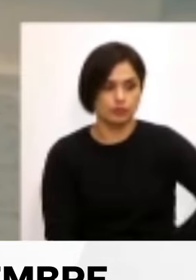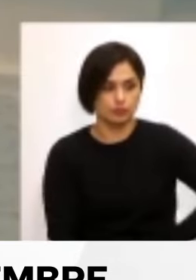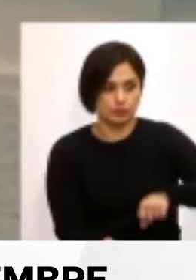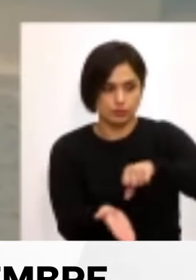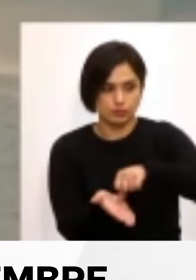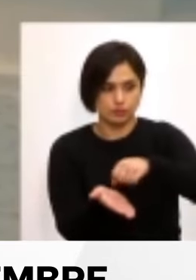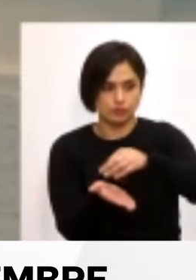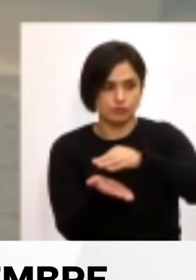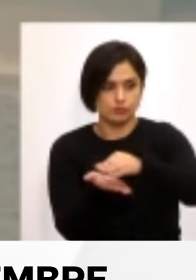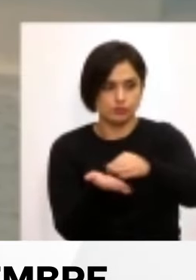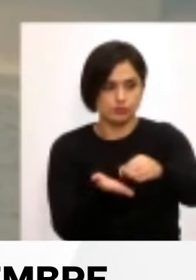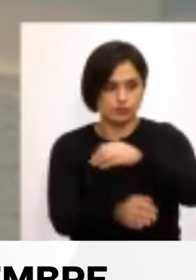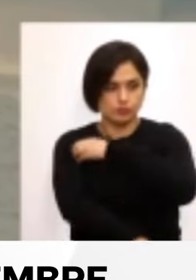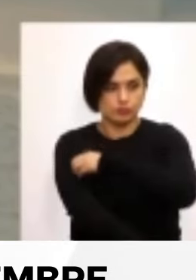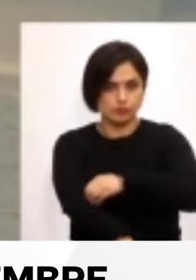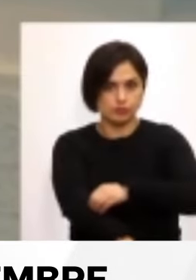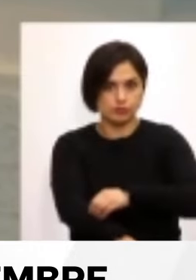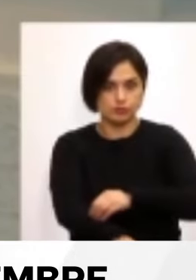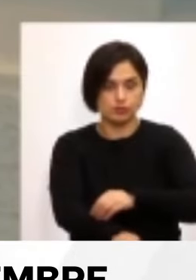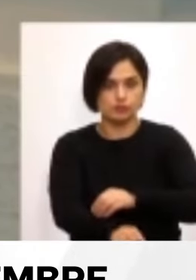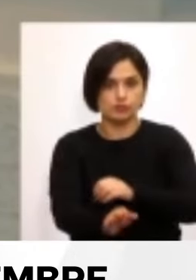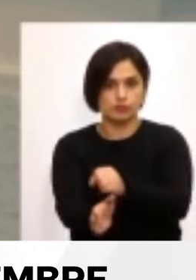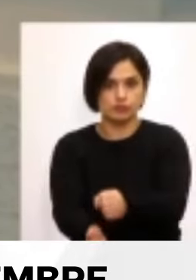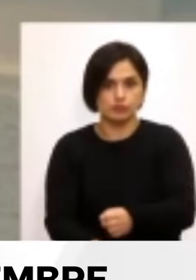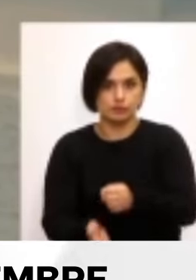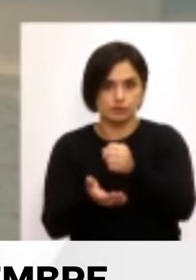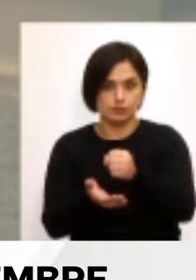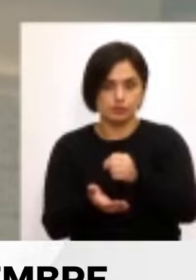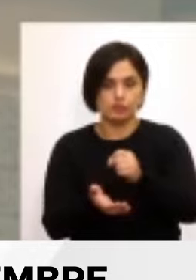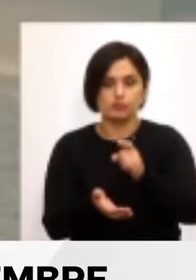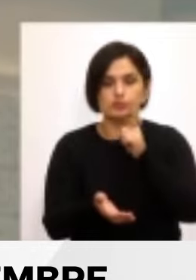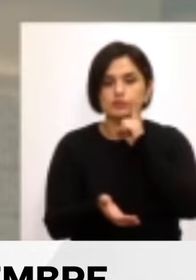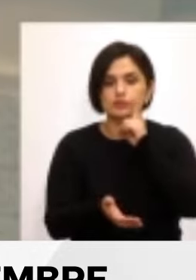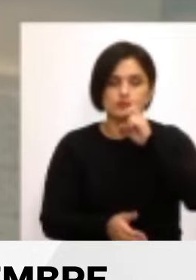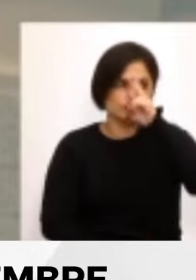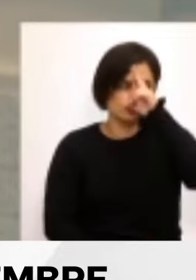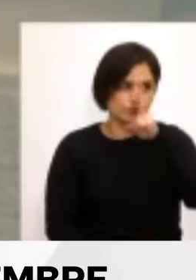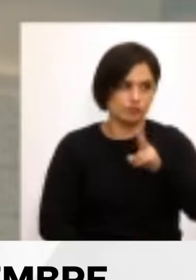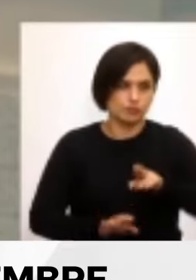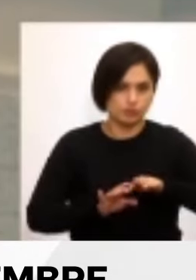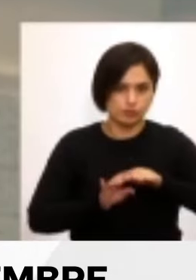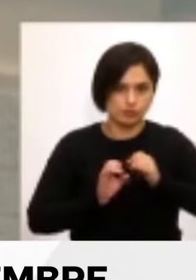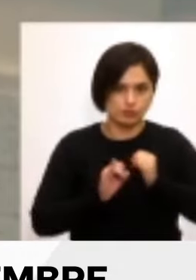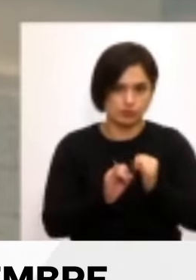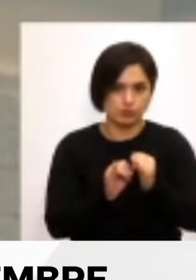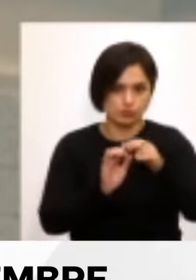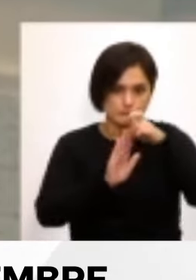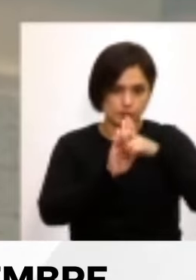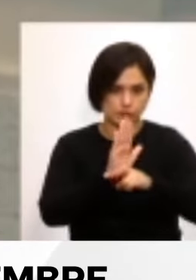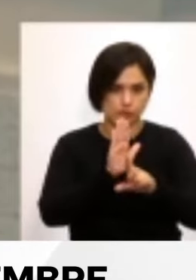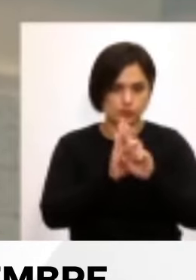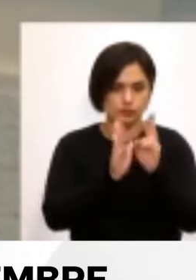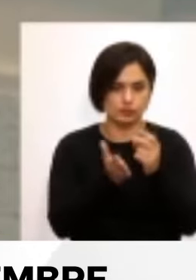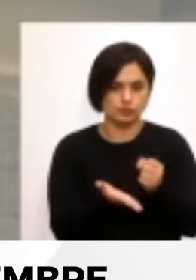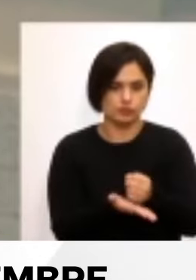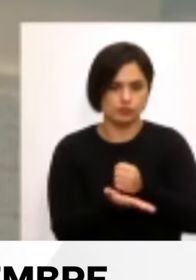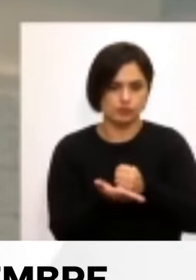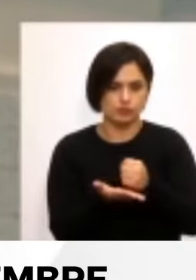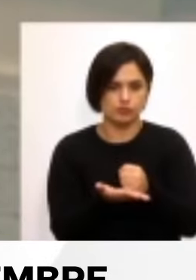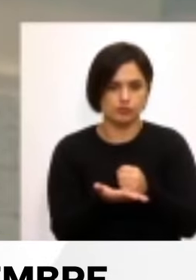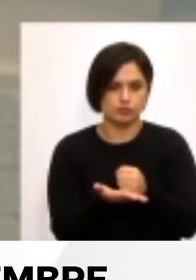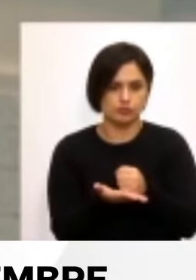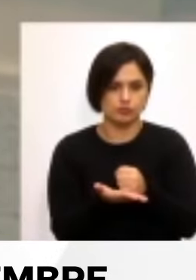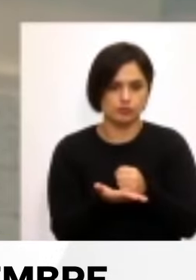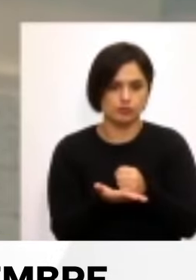Descentralización, Regionalización y de Hacienda Unida tienen el honor de informar el proyecto de ley en segundo trámite constitucional